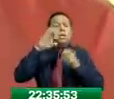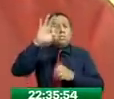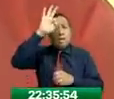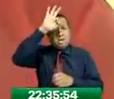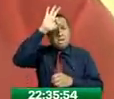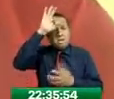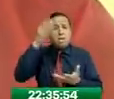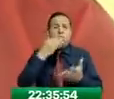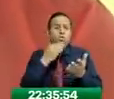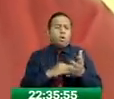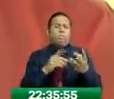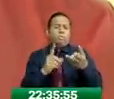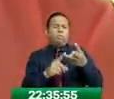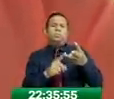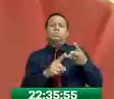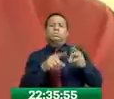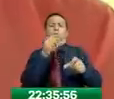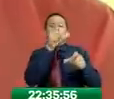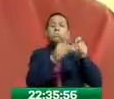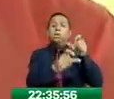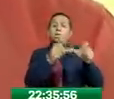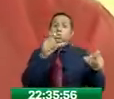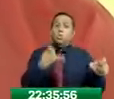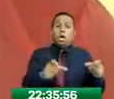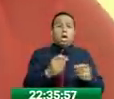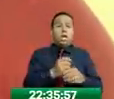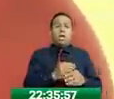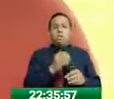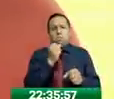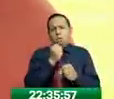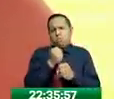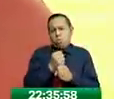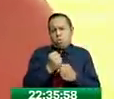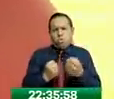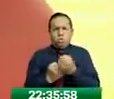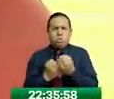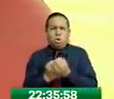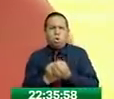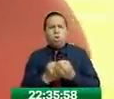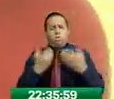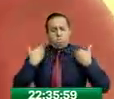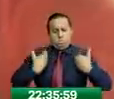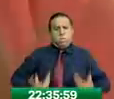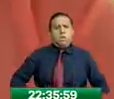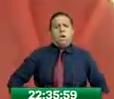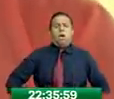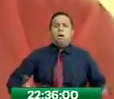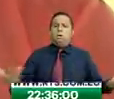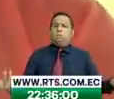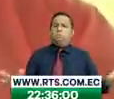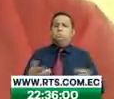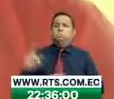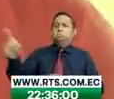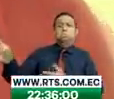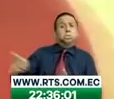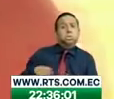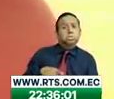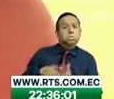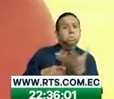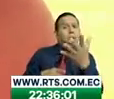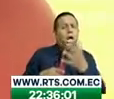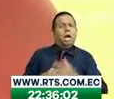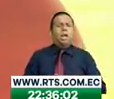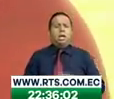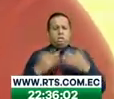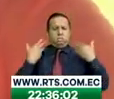adicional que se necesitó para trabajar dentro de la pandemia. Se necesitó trajes de bioseguridad que el IES dentro de los rubros no lo cubre. También